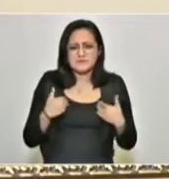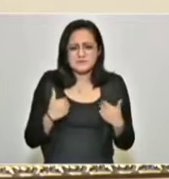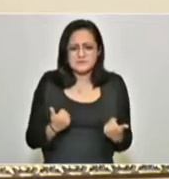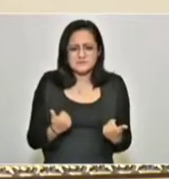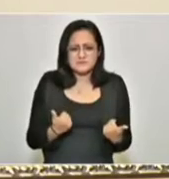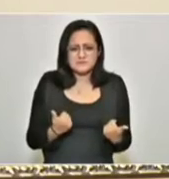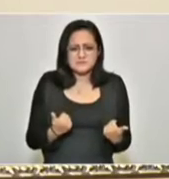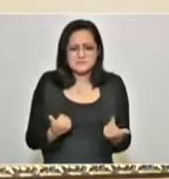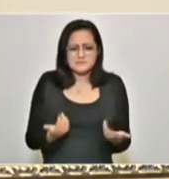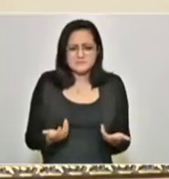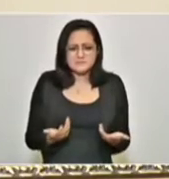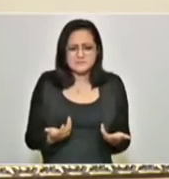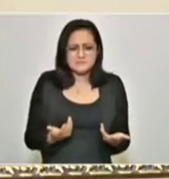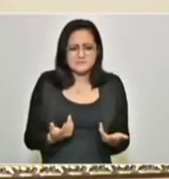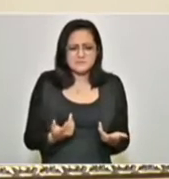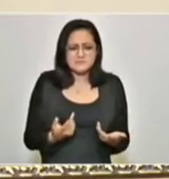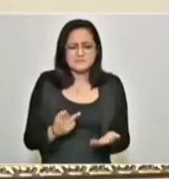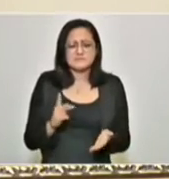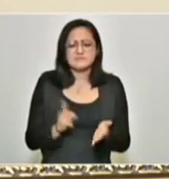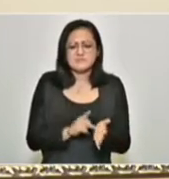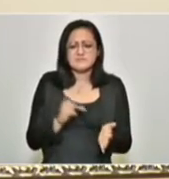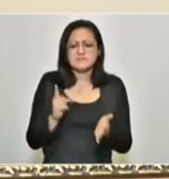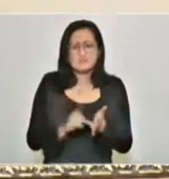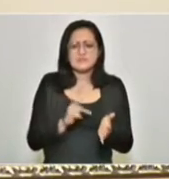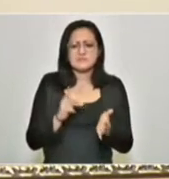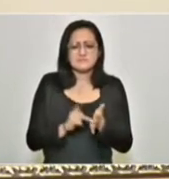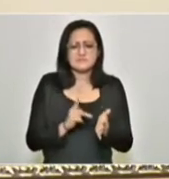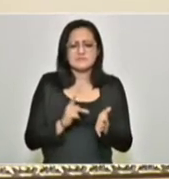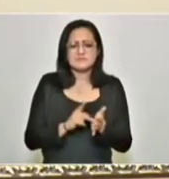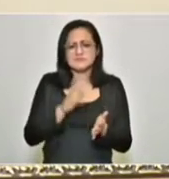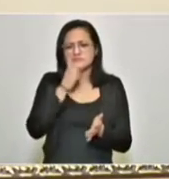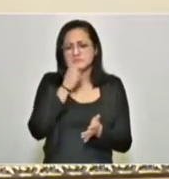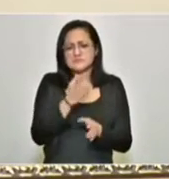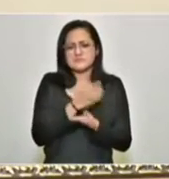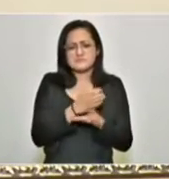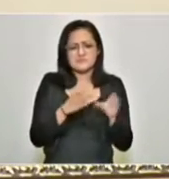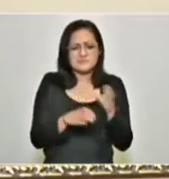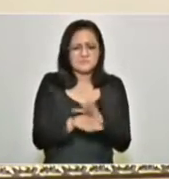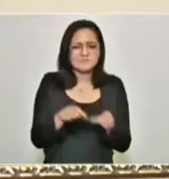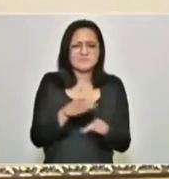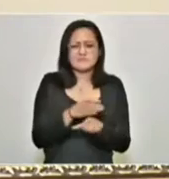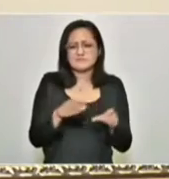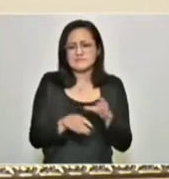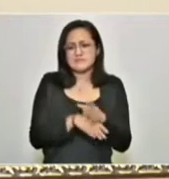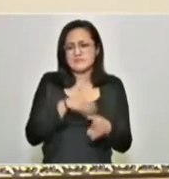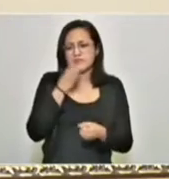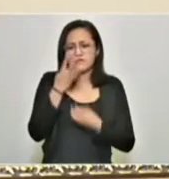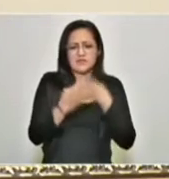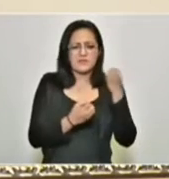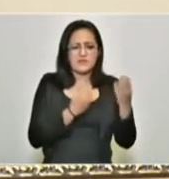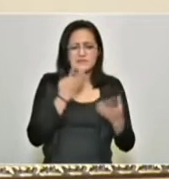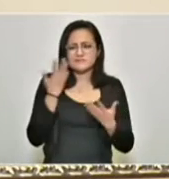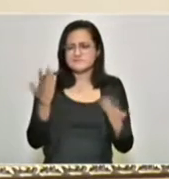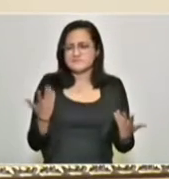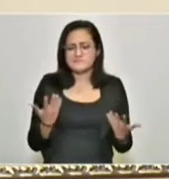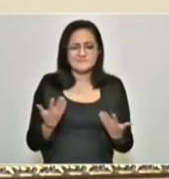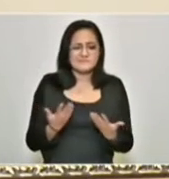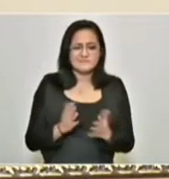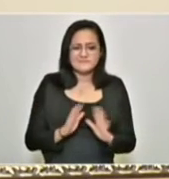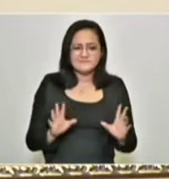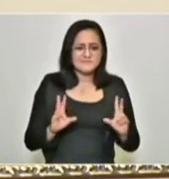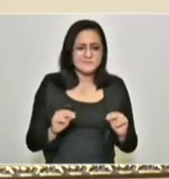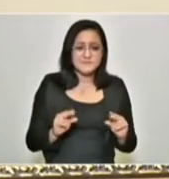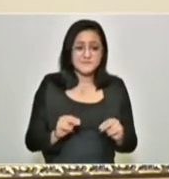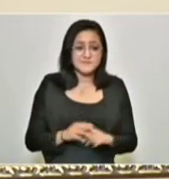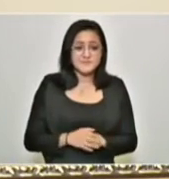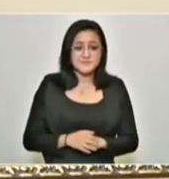a reproducir cosas que están resueltas. O sea,